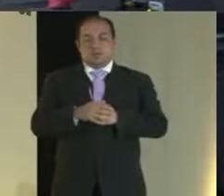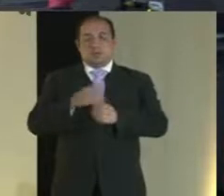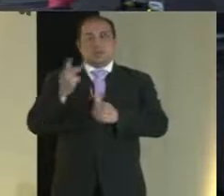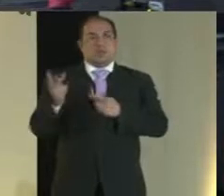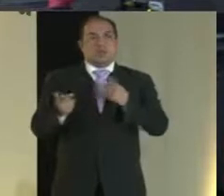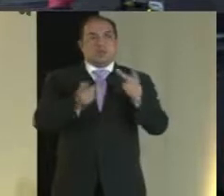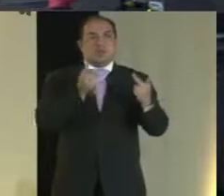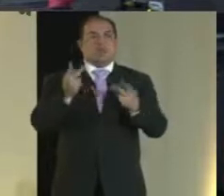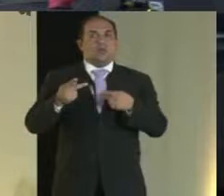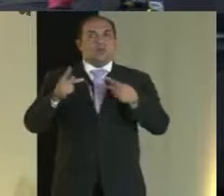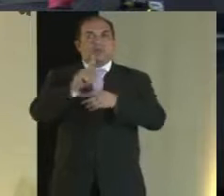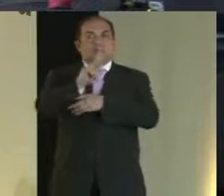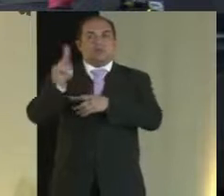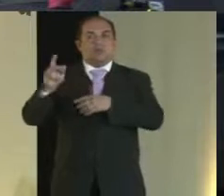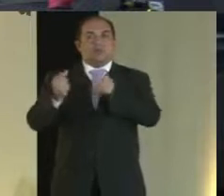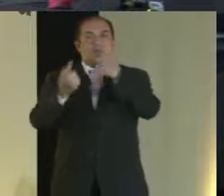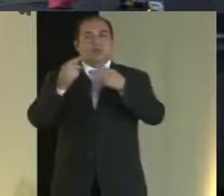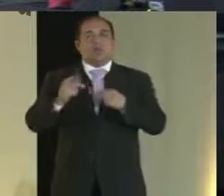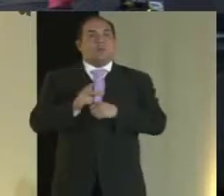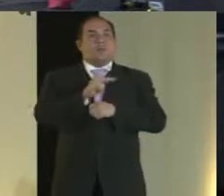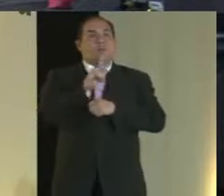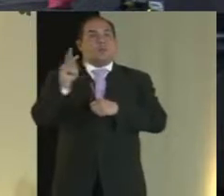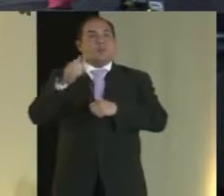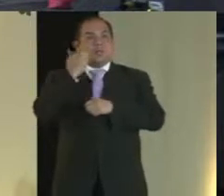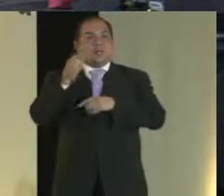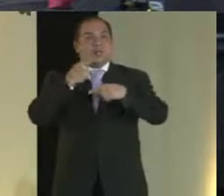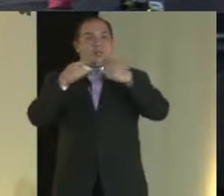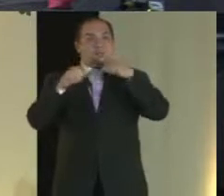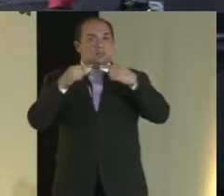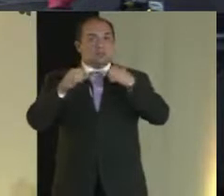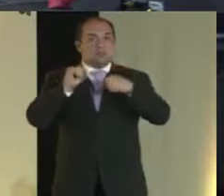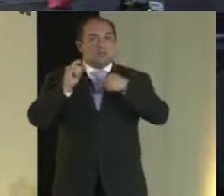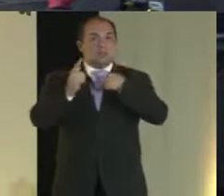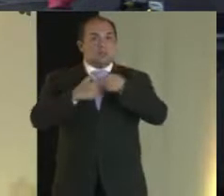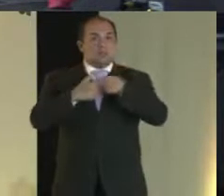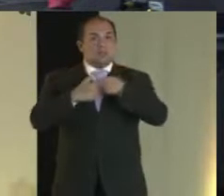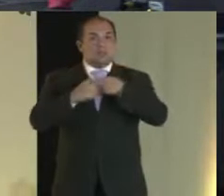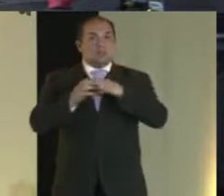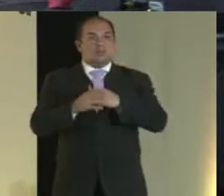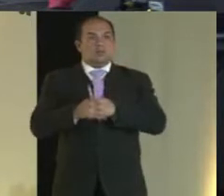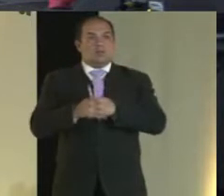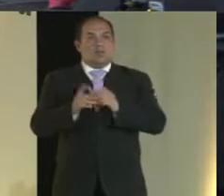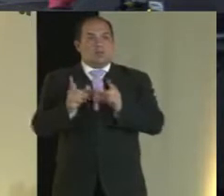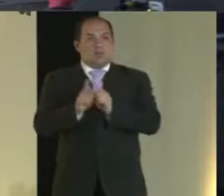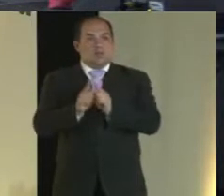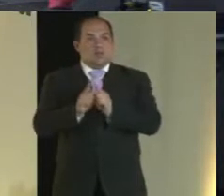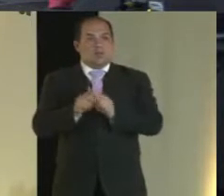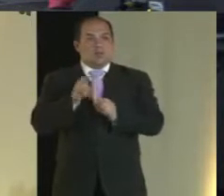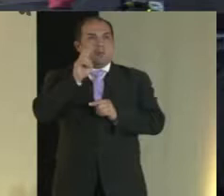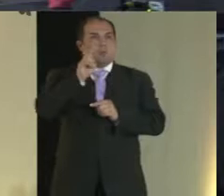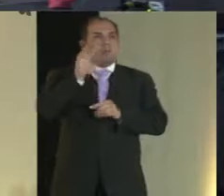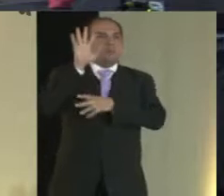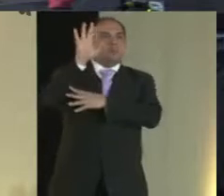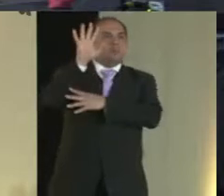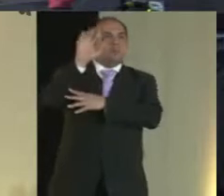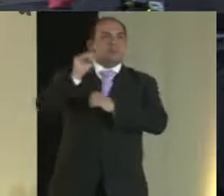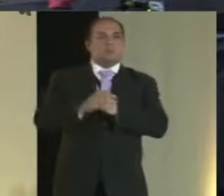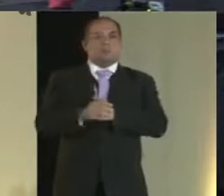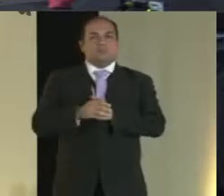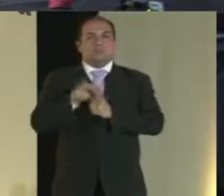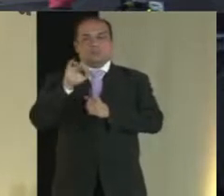si hay alguien del público que tenga algún comentario breve que hacer. Breve, dije, por ahí veo una mano.